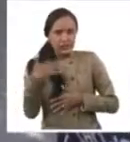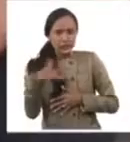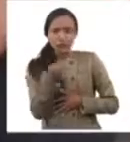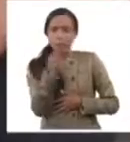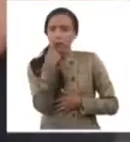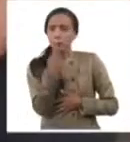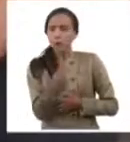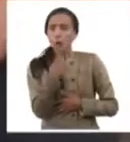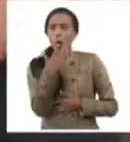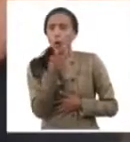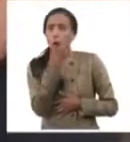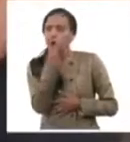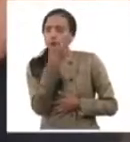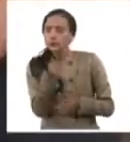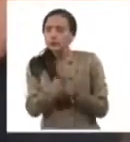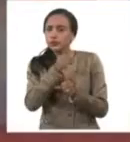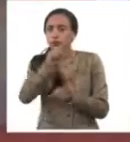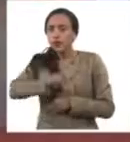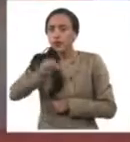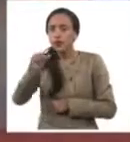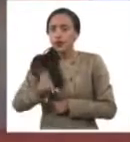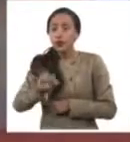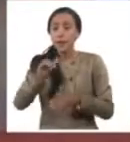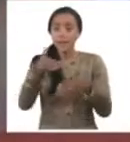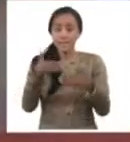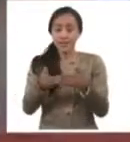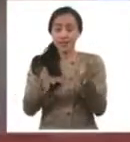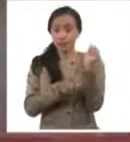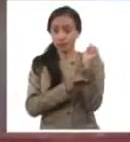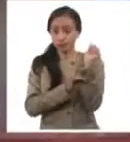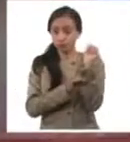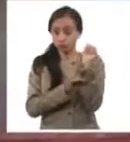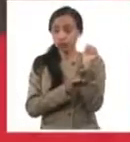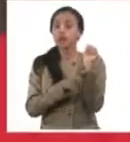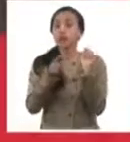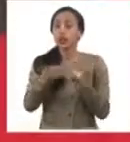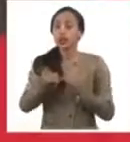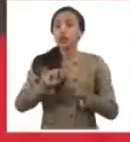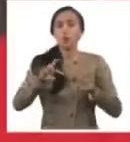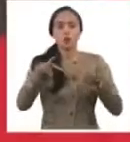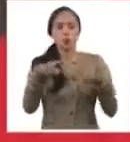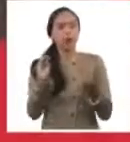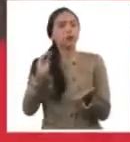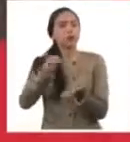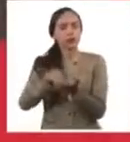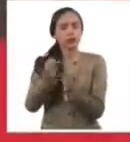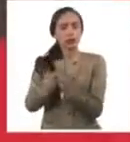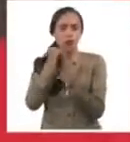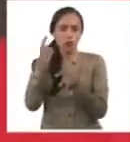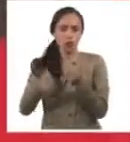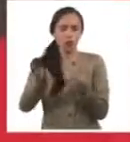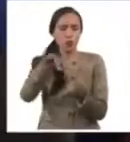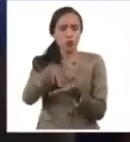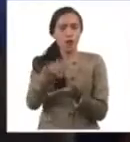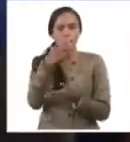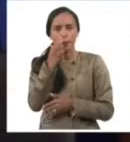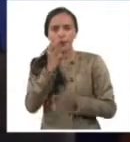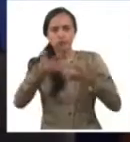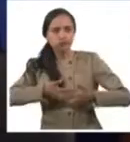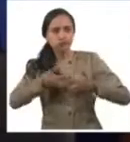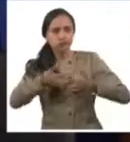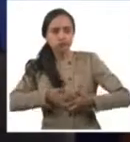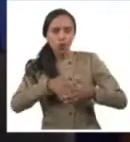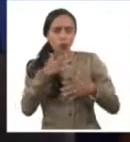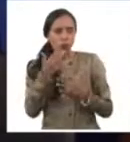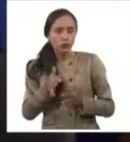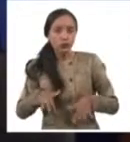por el tratamiento a los trabajadores disponibles de la UEB Cárnico del Territorio, su reubicación y el comportamiento de las producciones físicas. Por